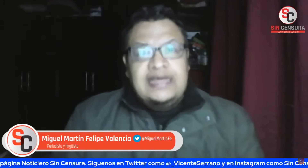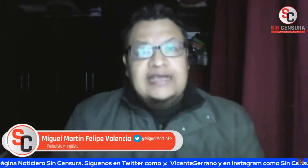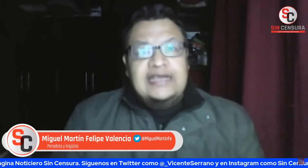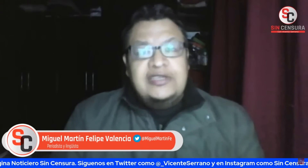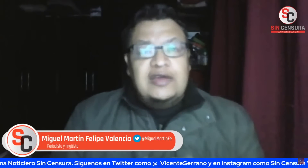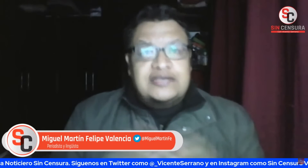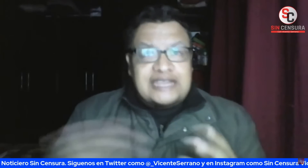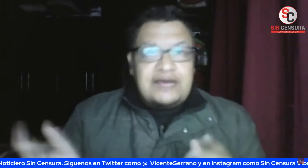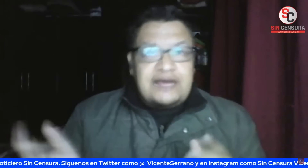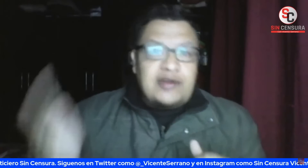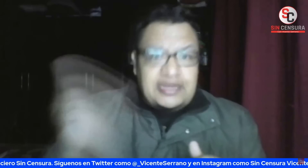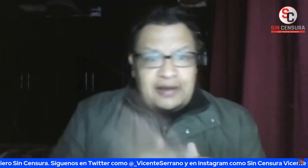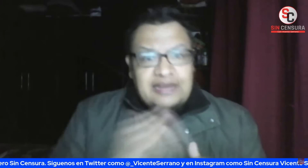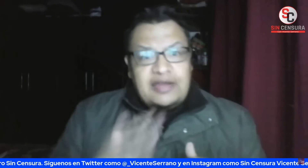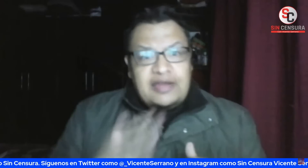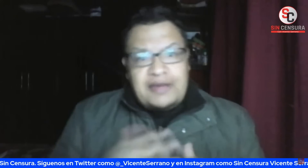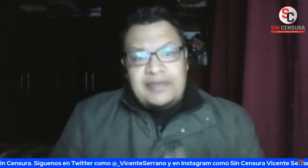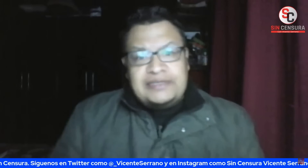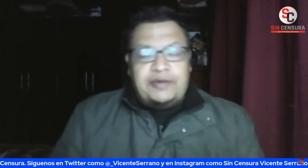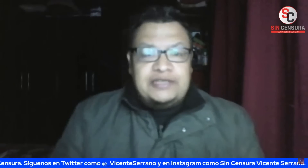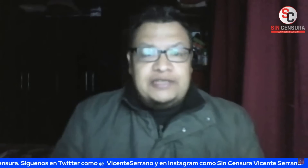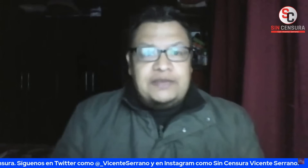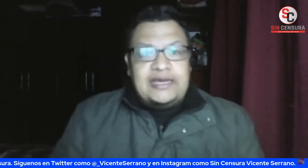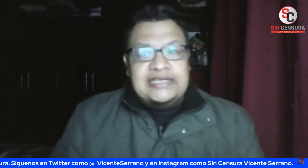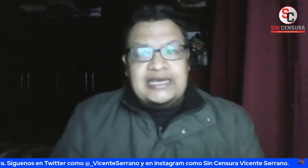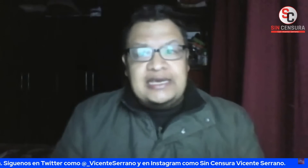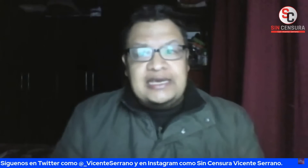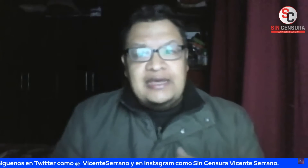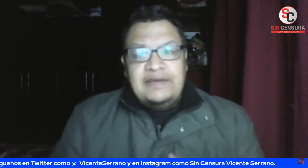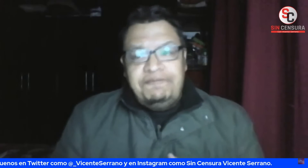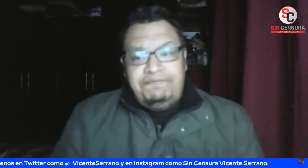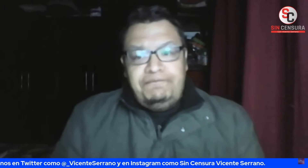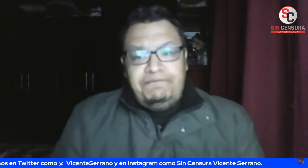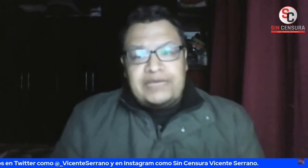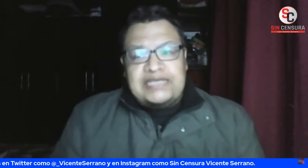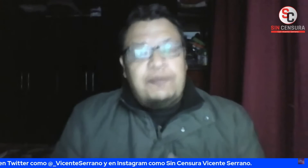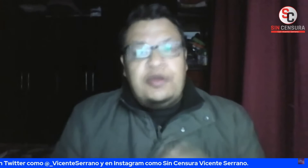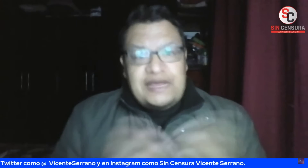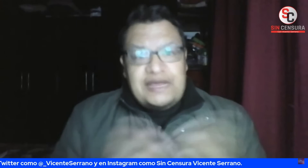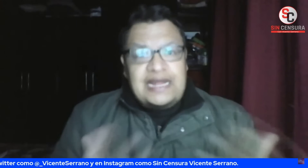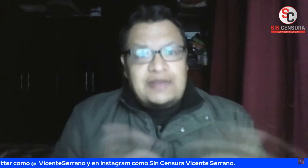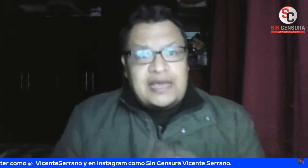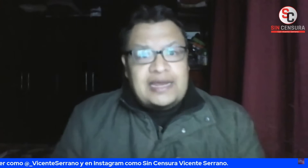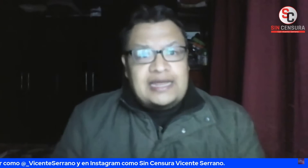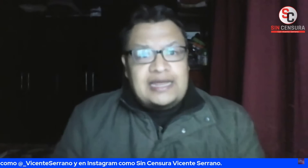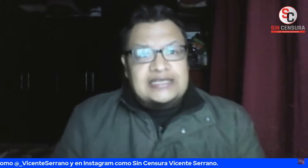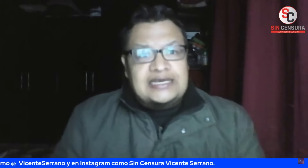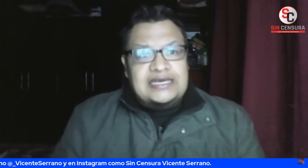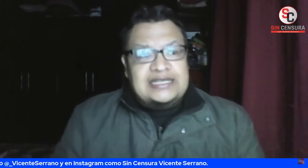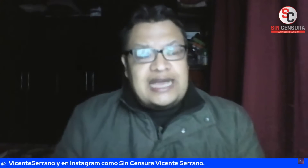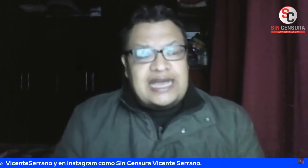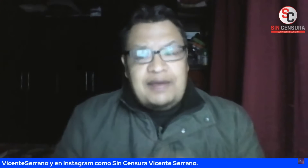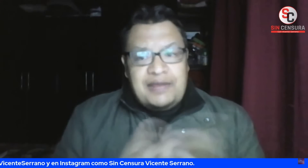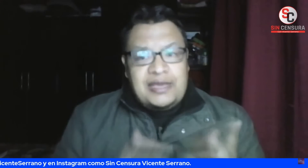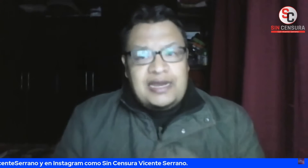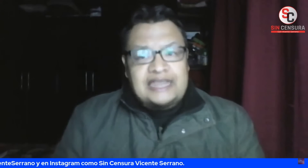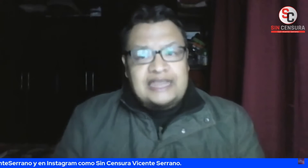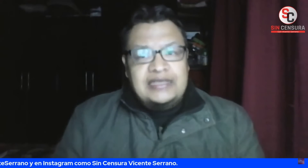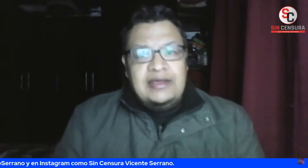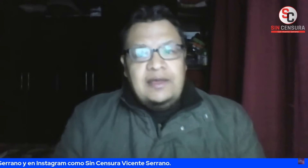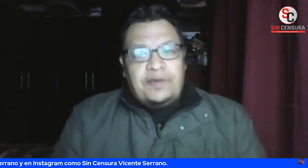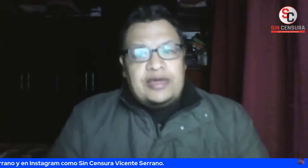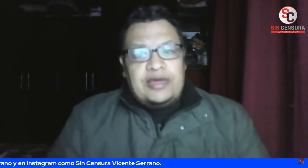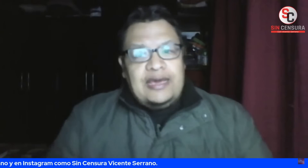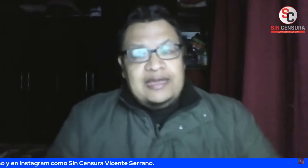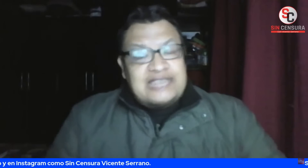2018, y eso es lo que los está llevando a la debacle todavía más, y por eso piden que sean prohibidas las mañaneras, que se acaben las